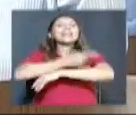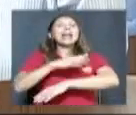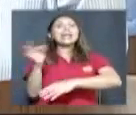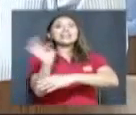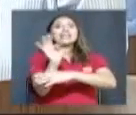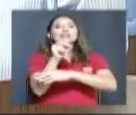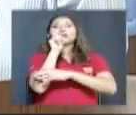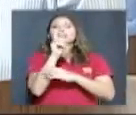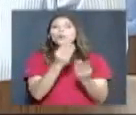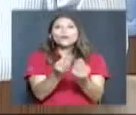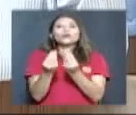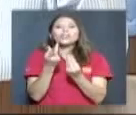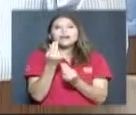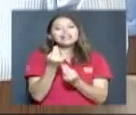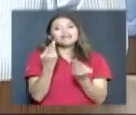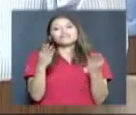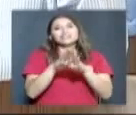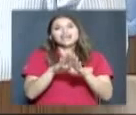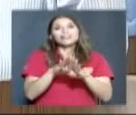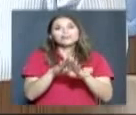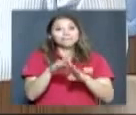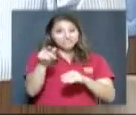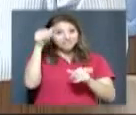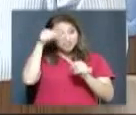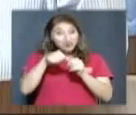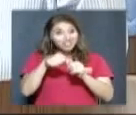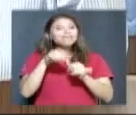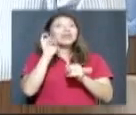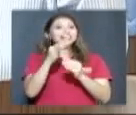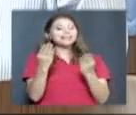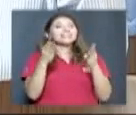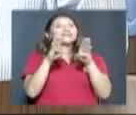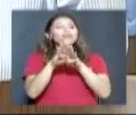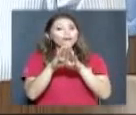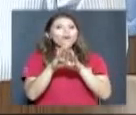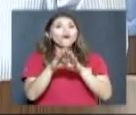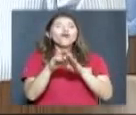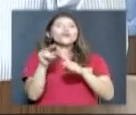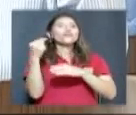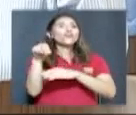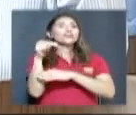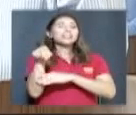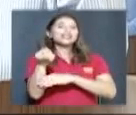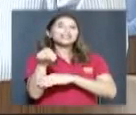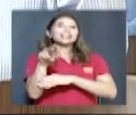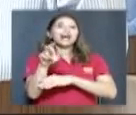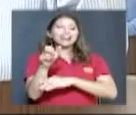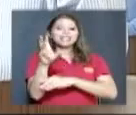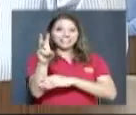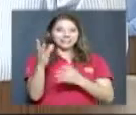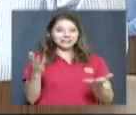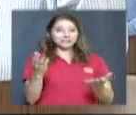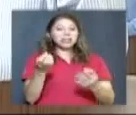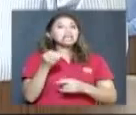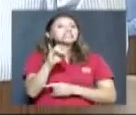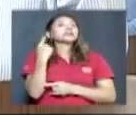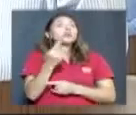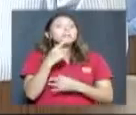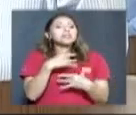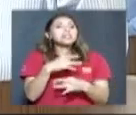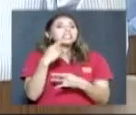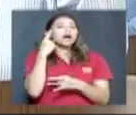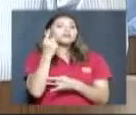Porque ese para mí es el problema de los contenidos. Mientras el principio sea fundamentalmente lucrativo, el dueño va a hacer lo que sea por producir